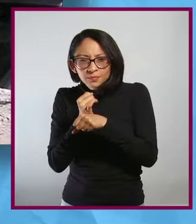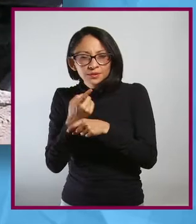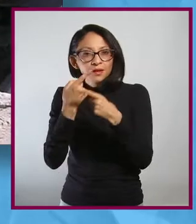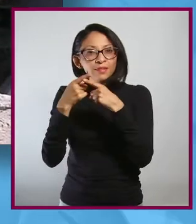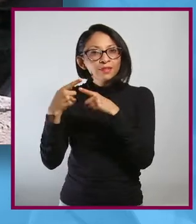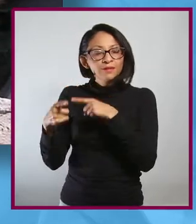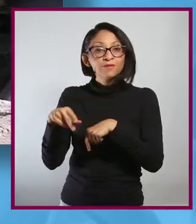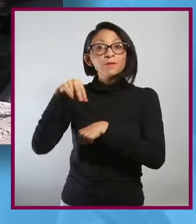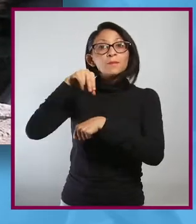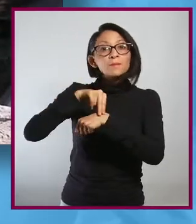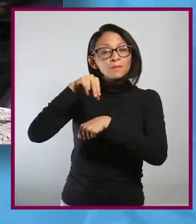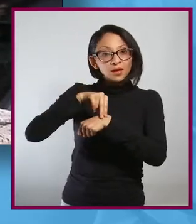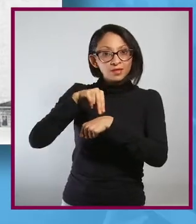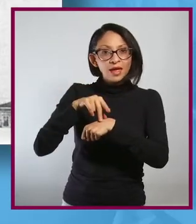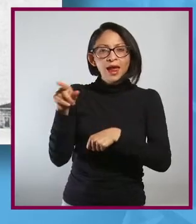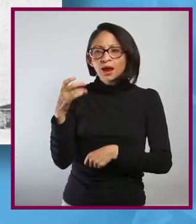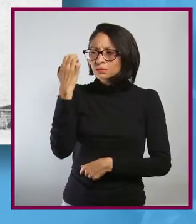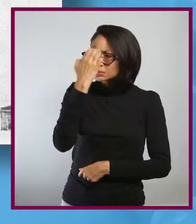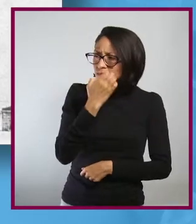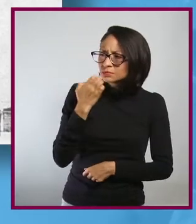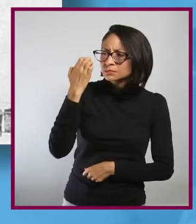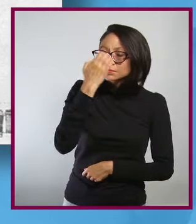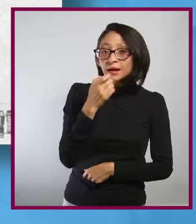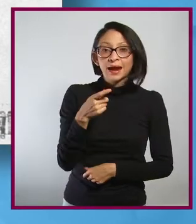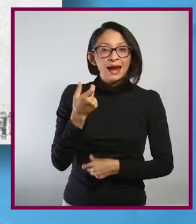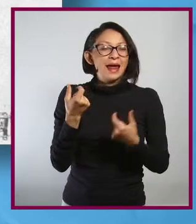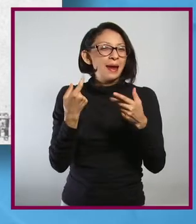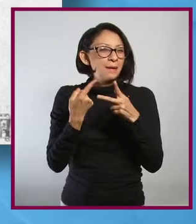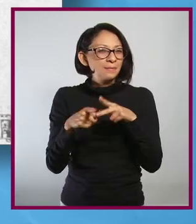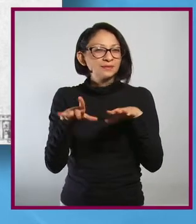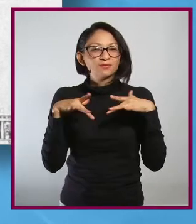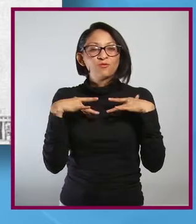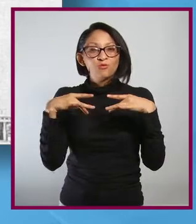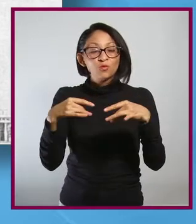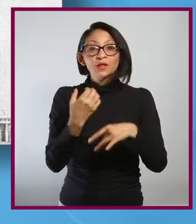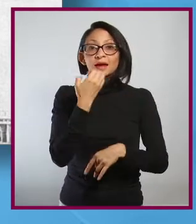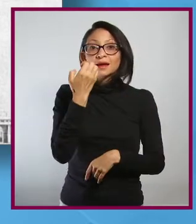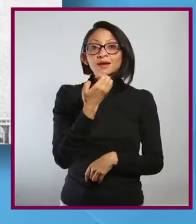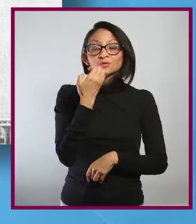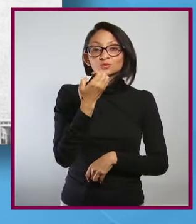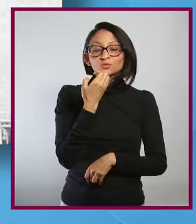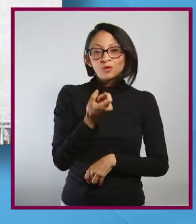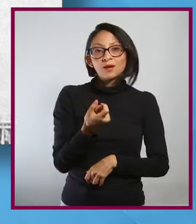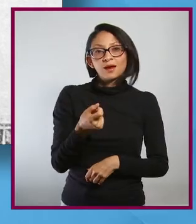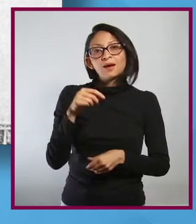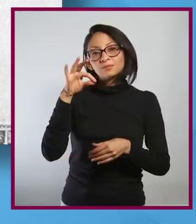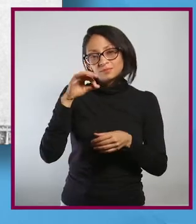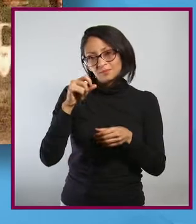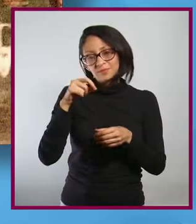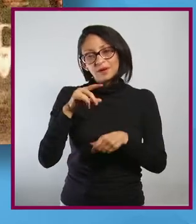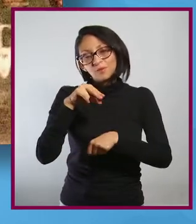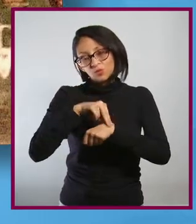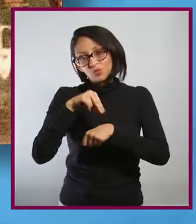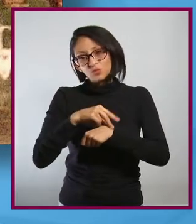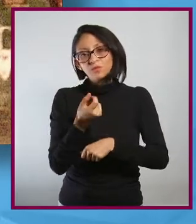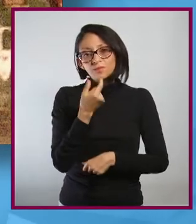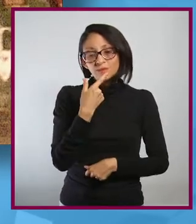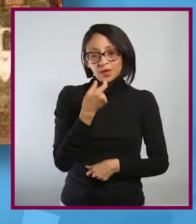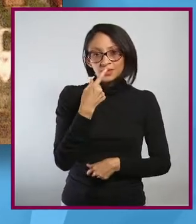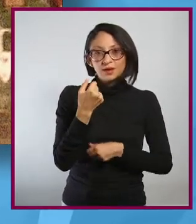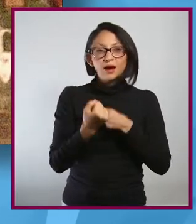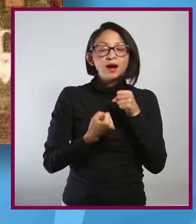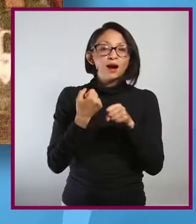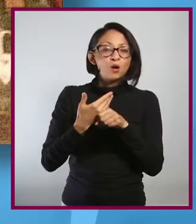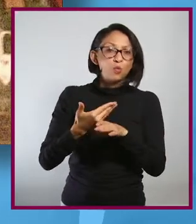y capacidad de observación, pudo fundar una escuela que revolucionó la medicina de la antigua Grecia en los siglos